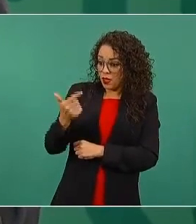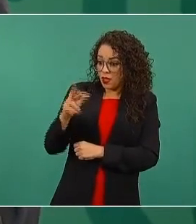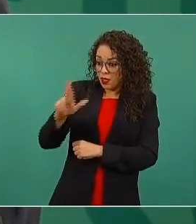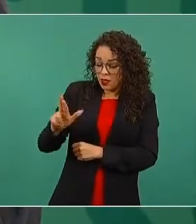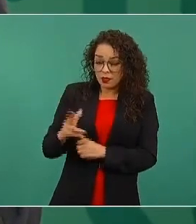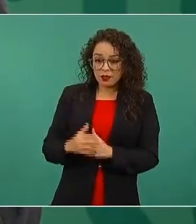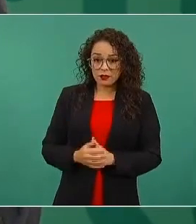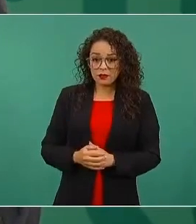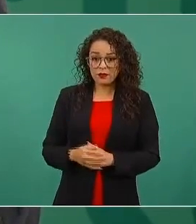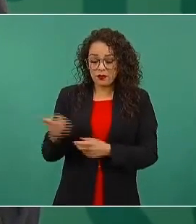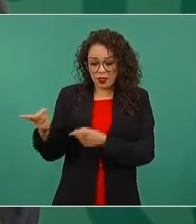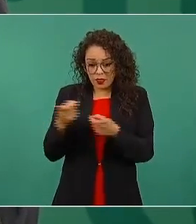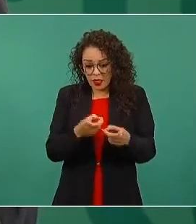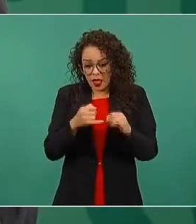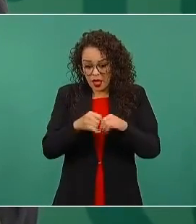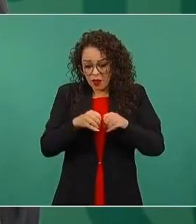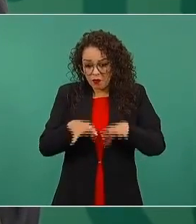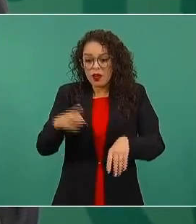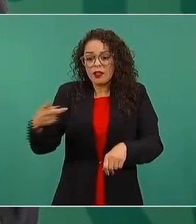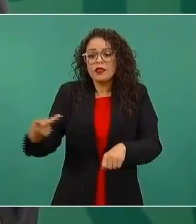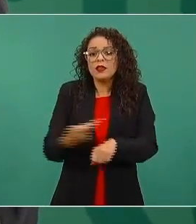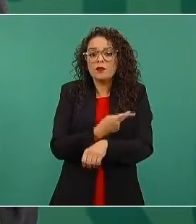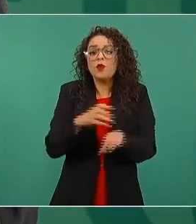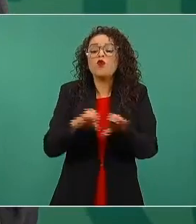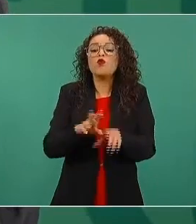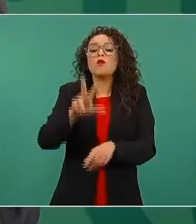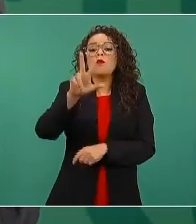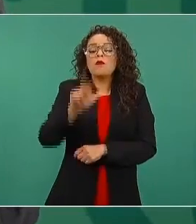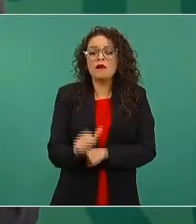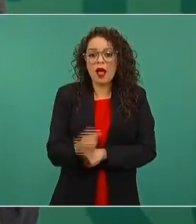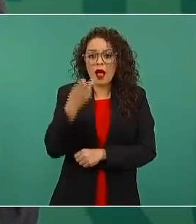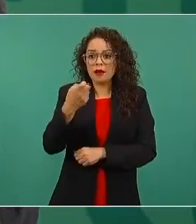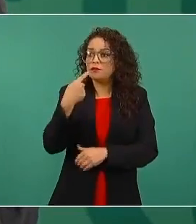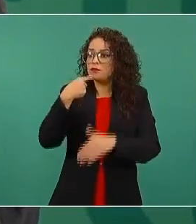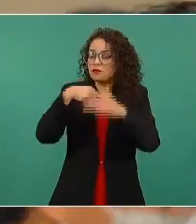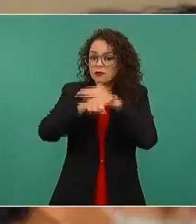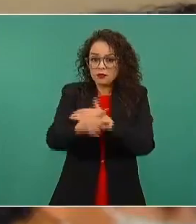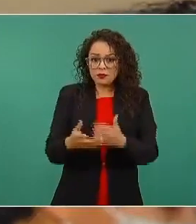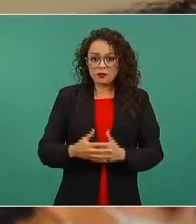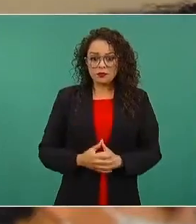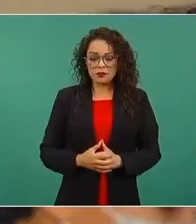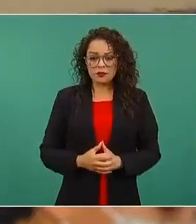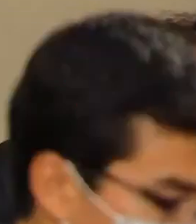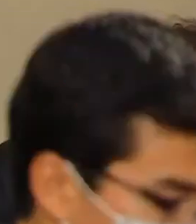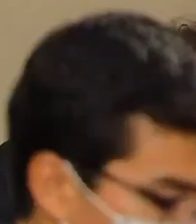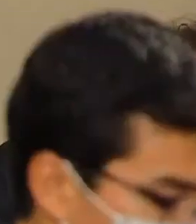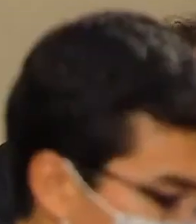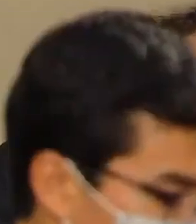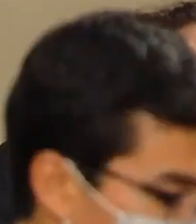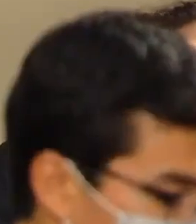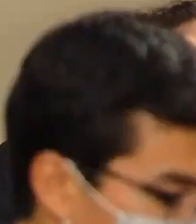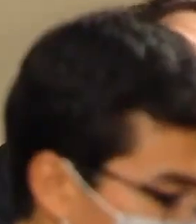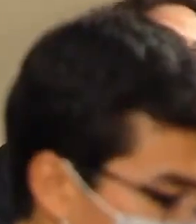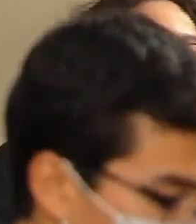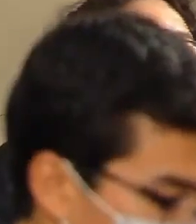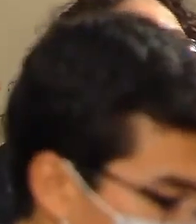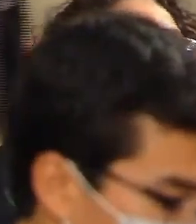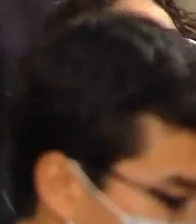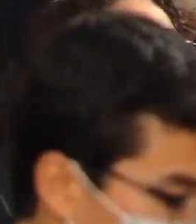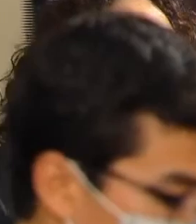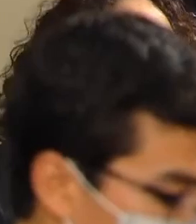informe sobre cuál es el curso de esas denuncias. En el caso de usted, de los recursos federales, ¿usted haría